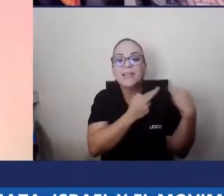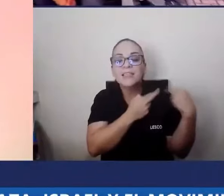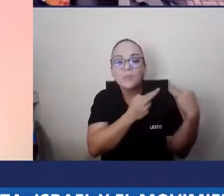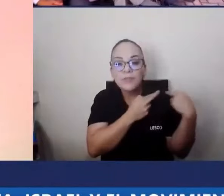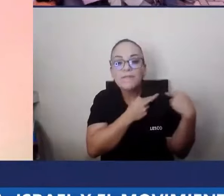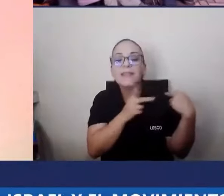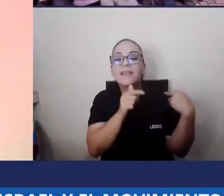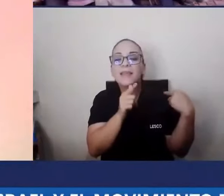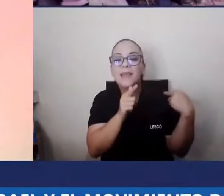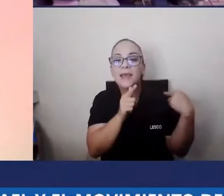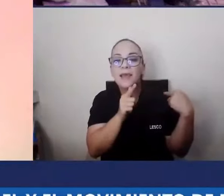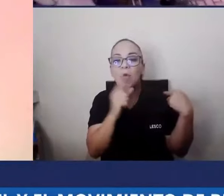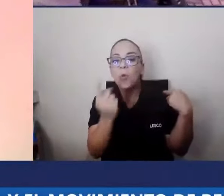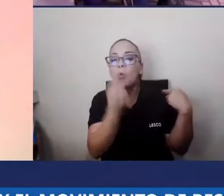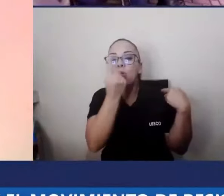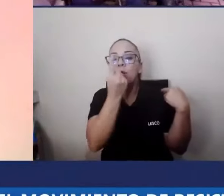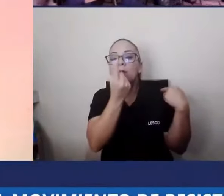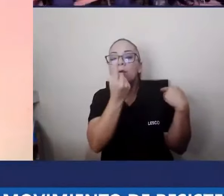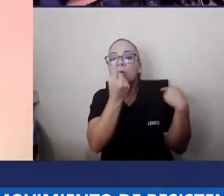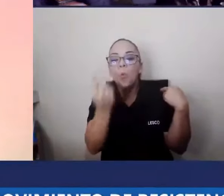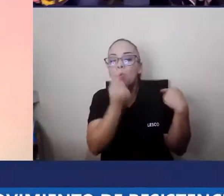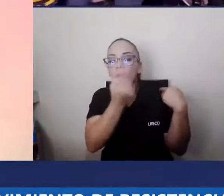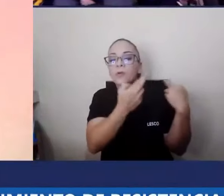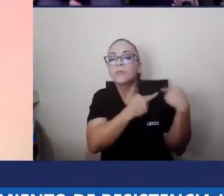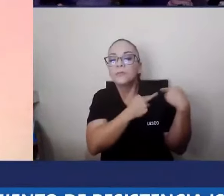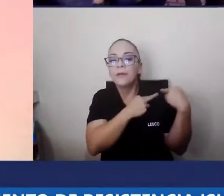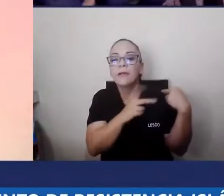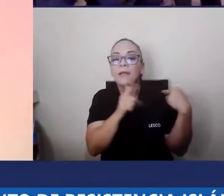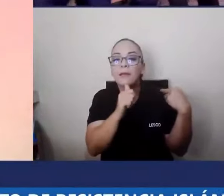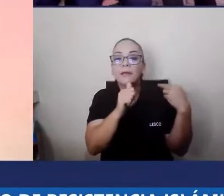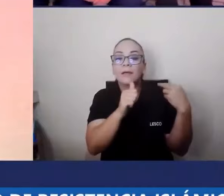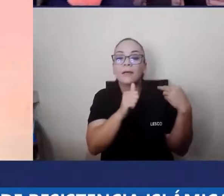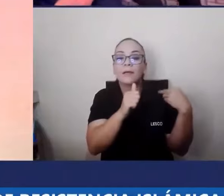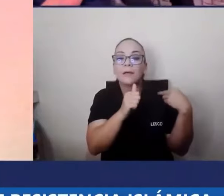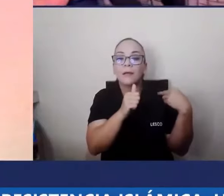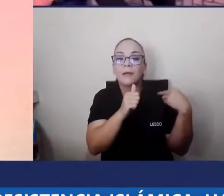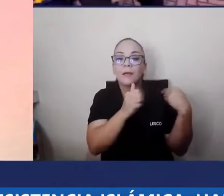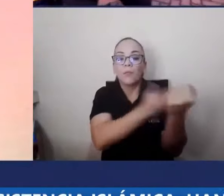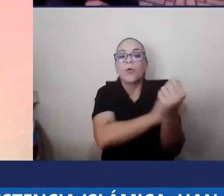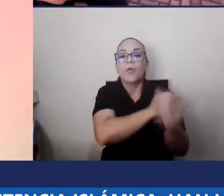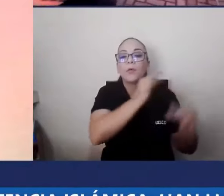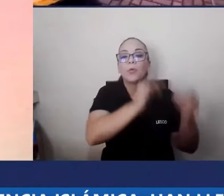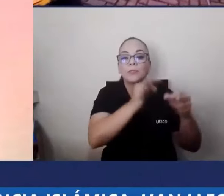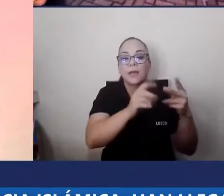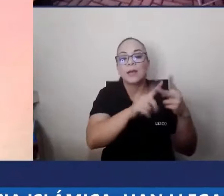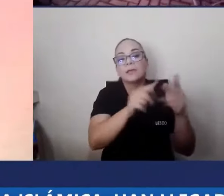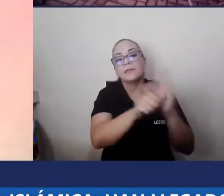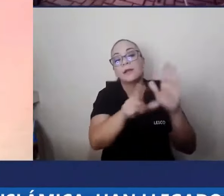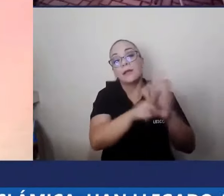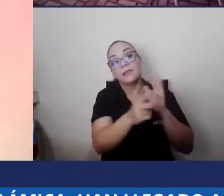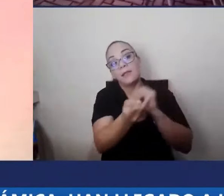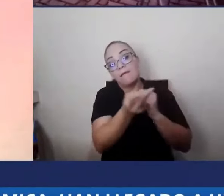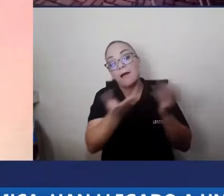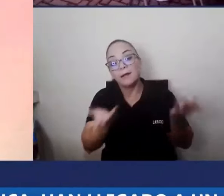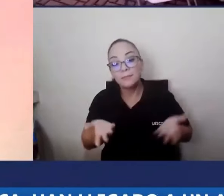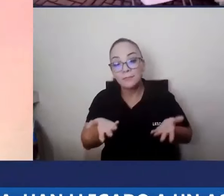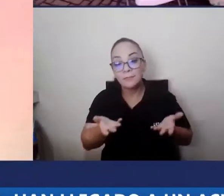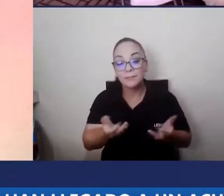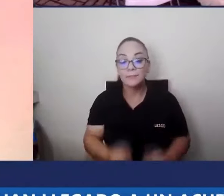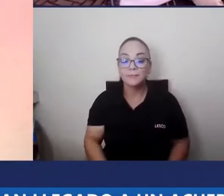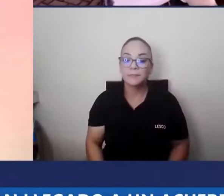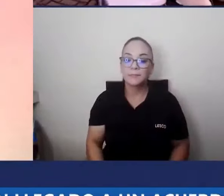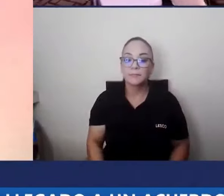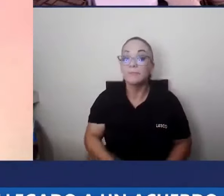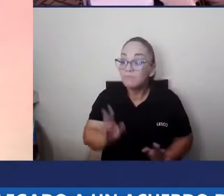exclusivas y únicas del Poder Judicial y la Asamblea Legislativa. ¿Me